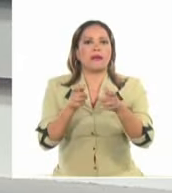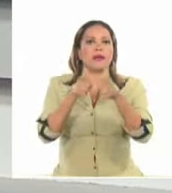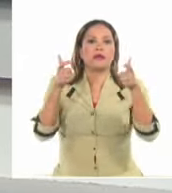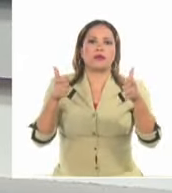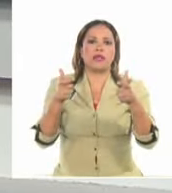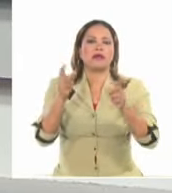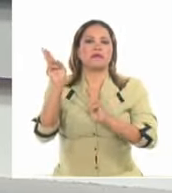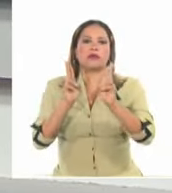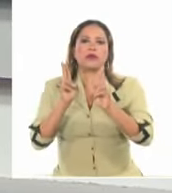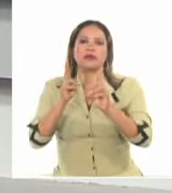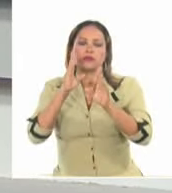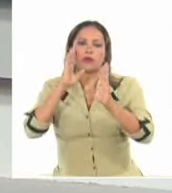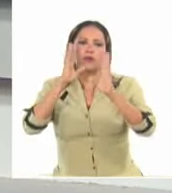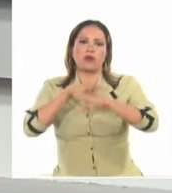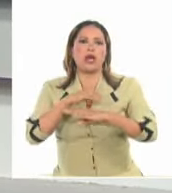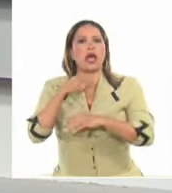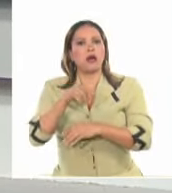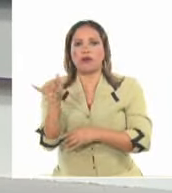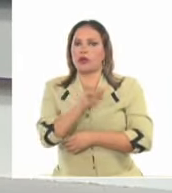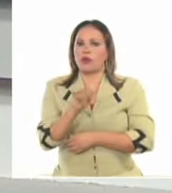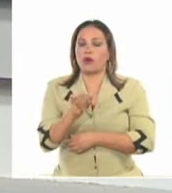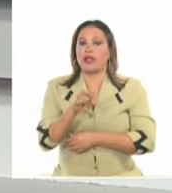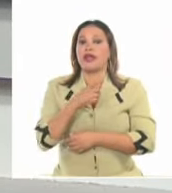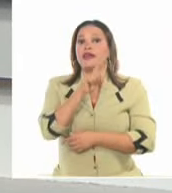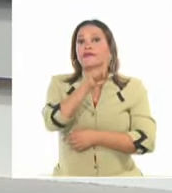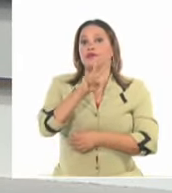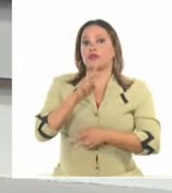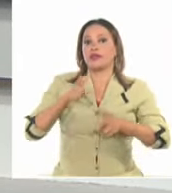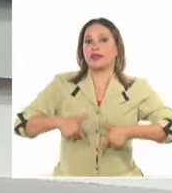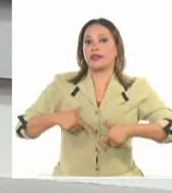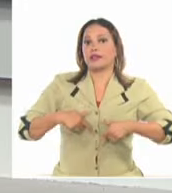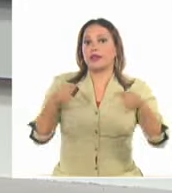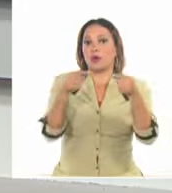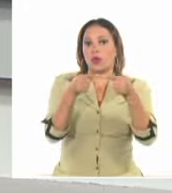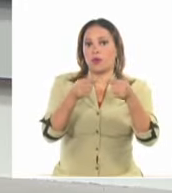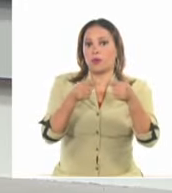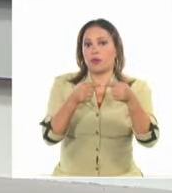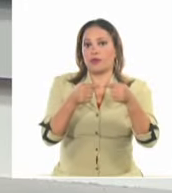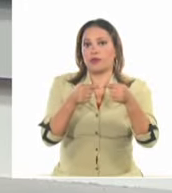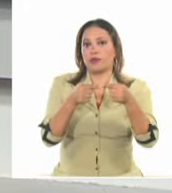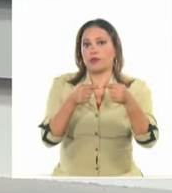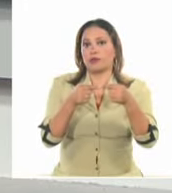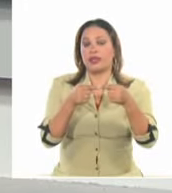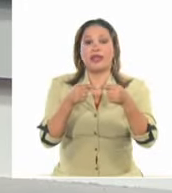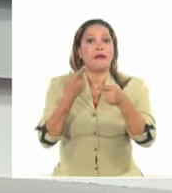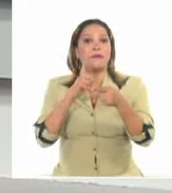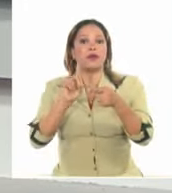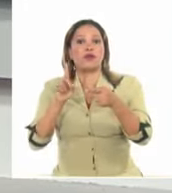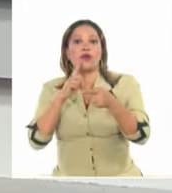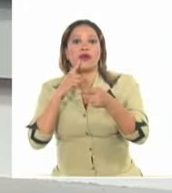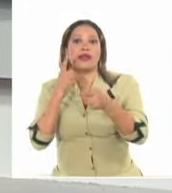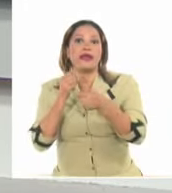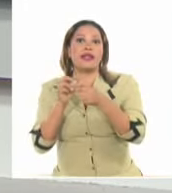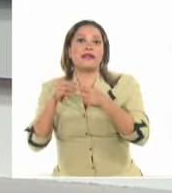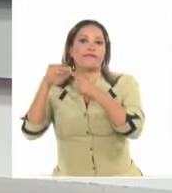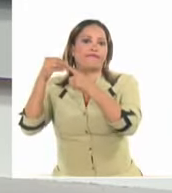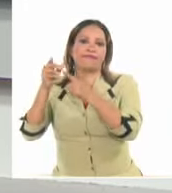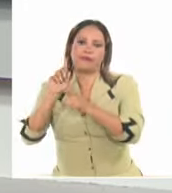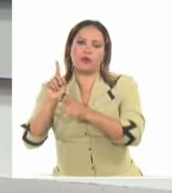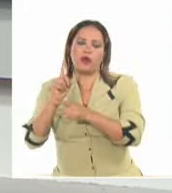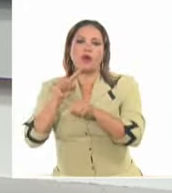es diferente. Maduro se enfrenta a 12 candidatos opositores, pero que no son el opositor factible, porque la